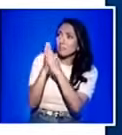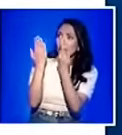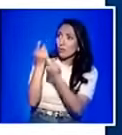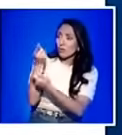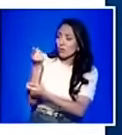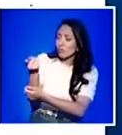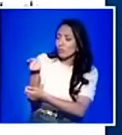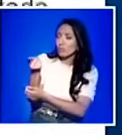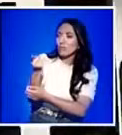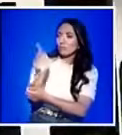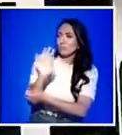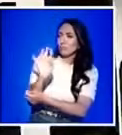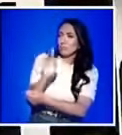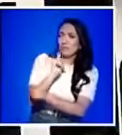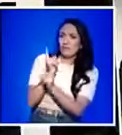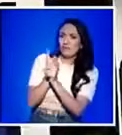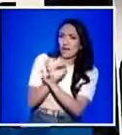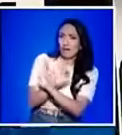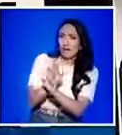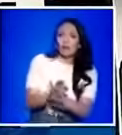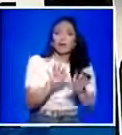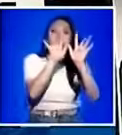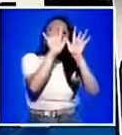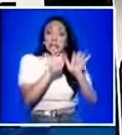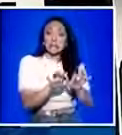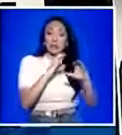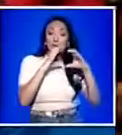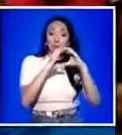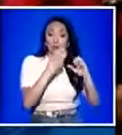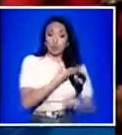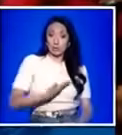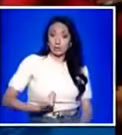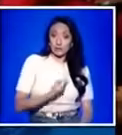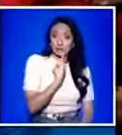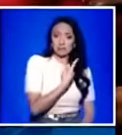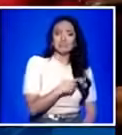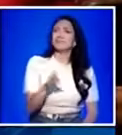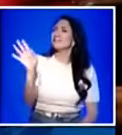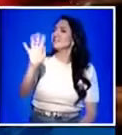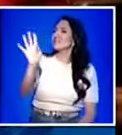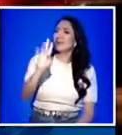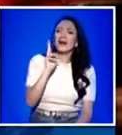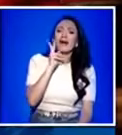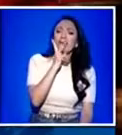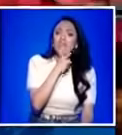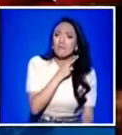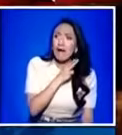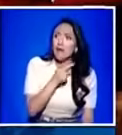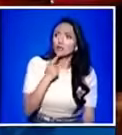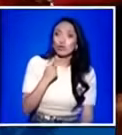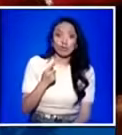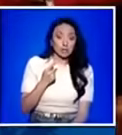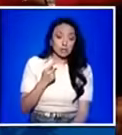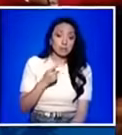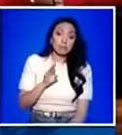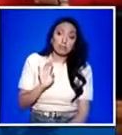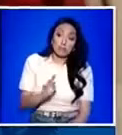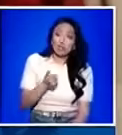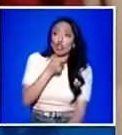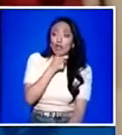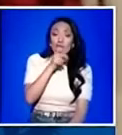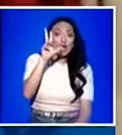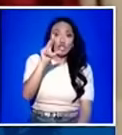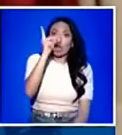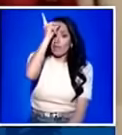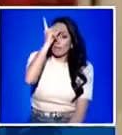carece de veracidad. Y el secretario de Comunicación de la Presidencia aseguró que la historia es falsa, aunque aún no deciden si tomarán